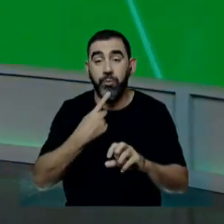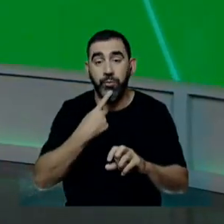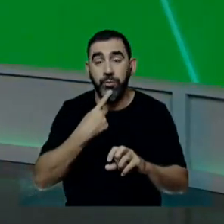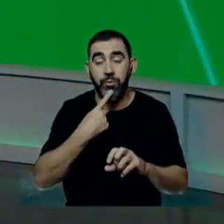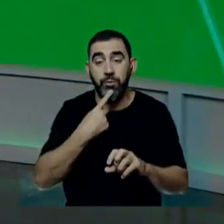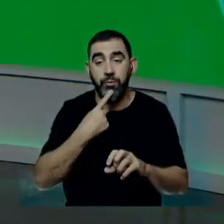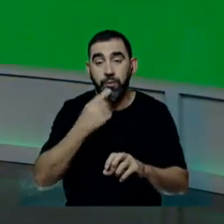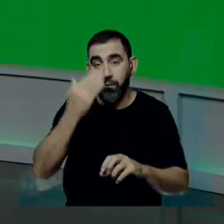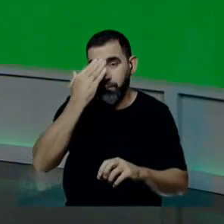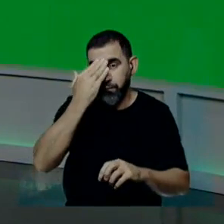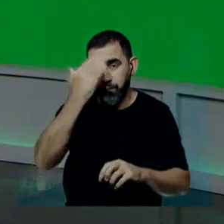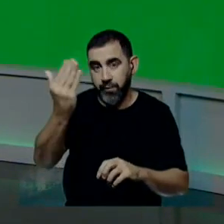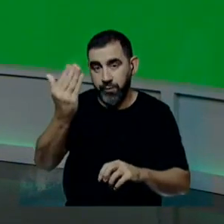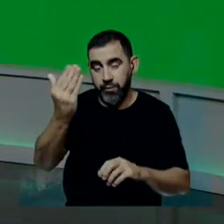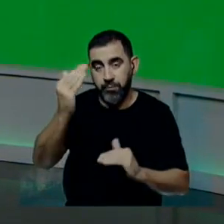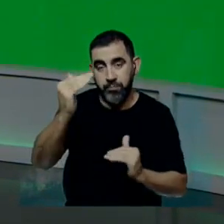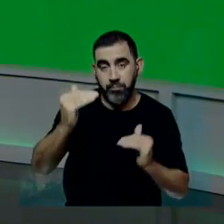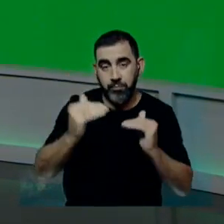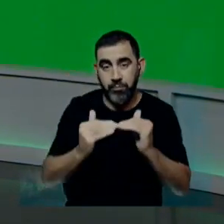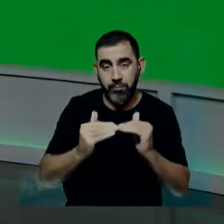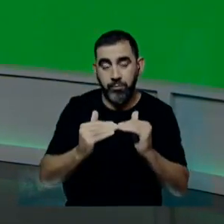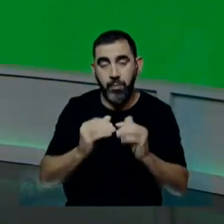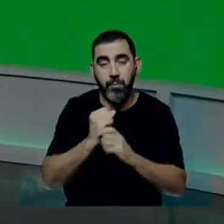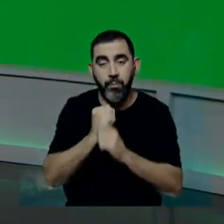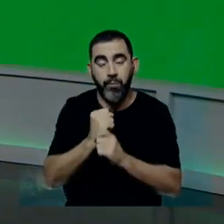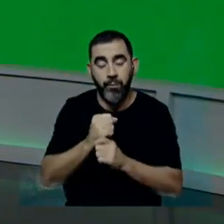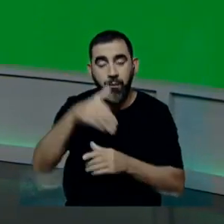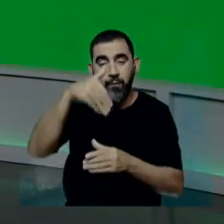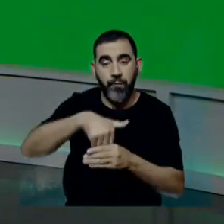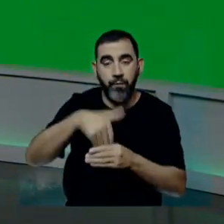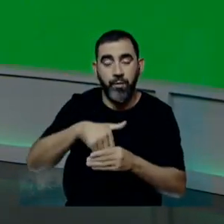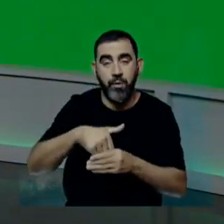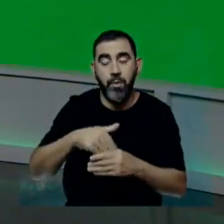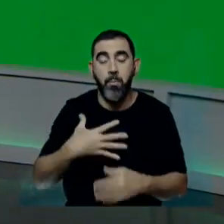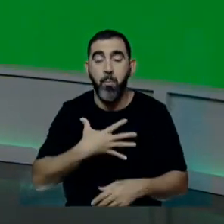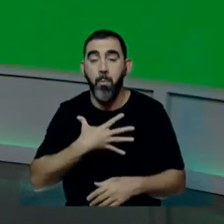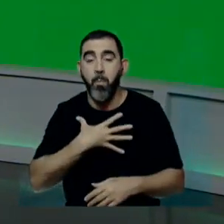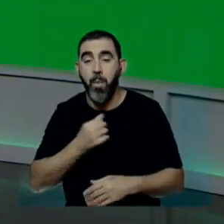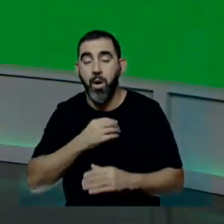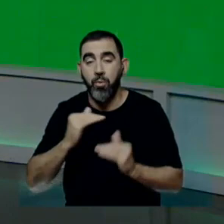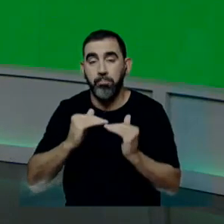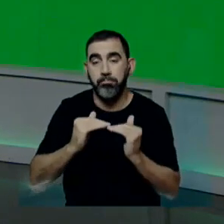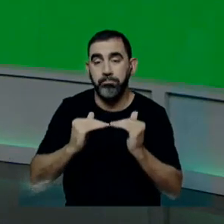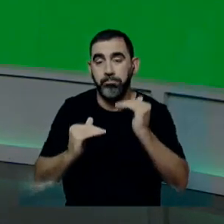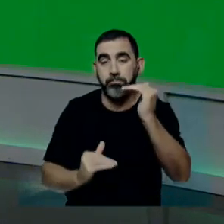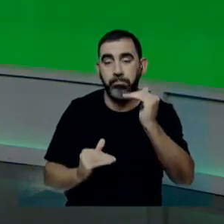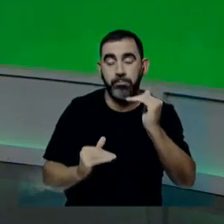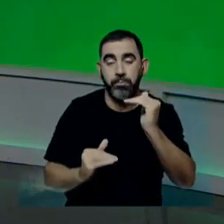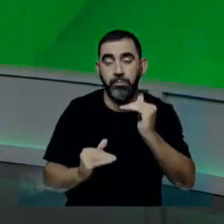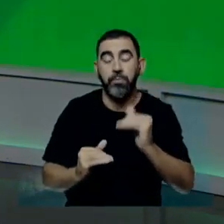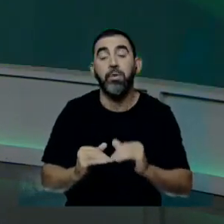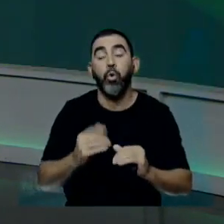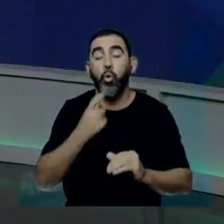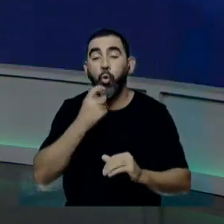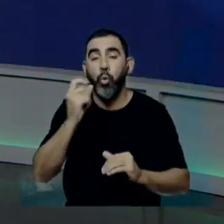ustedes, el Frente Amplio empareja las preferencias, el Partido Nacional consolida el liderazgo y el